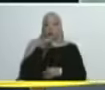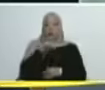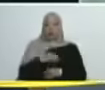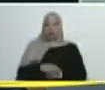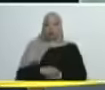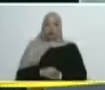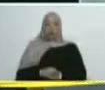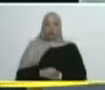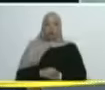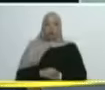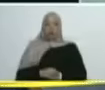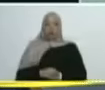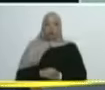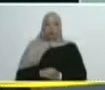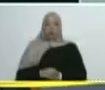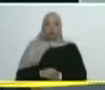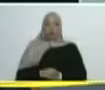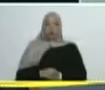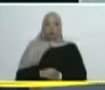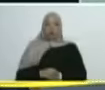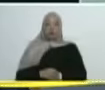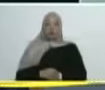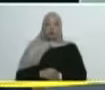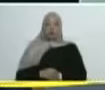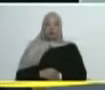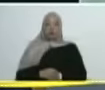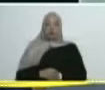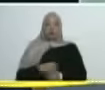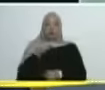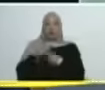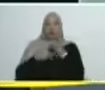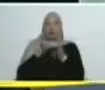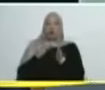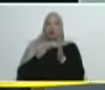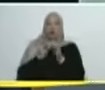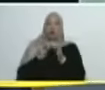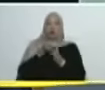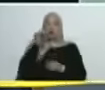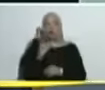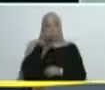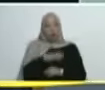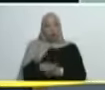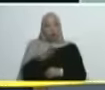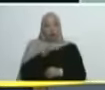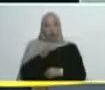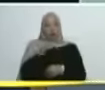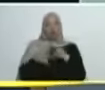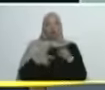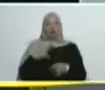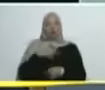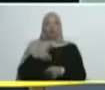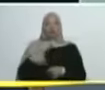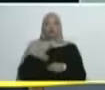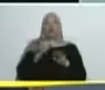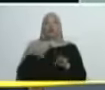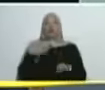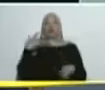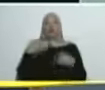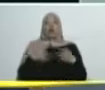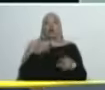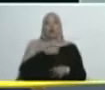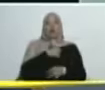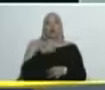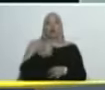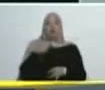surgirán los grandes objetivos y metas tácticas, las agendas concretas de acción por cada